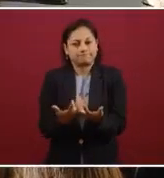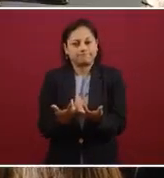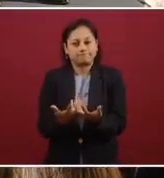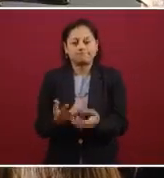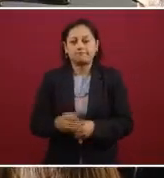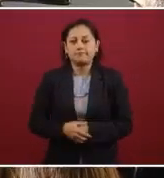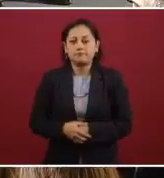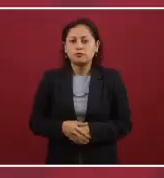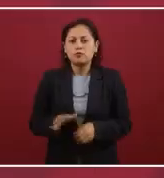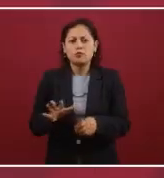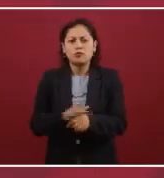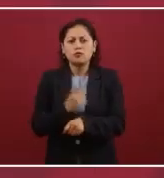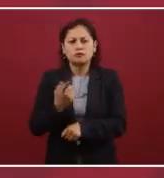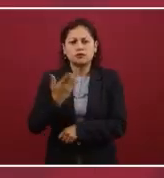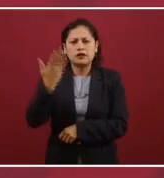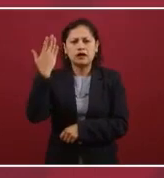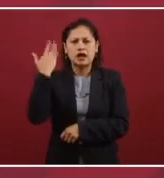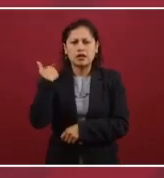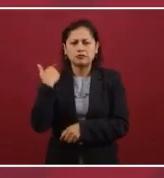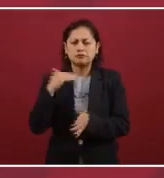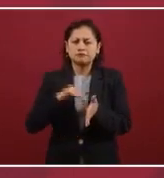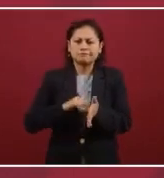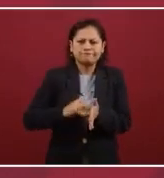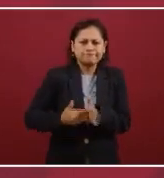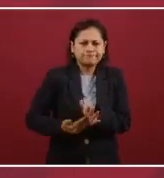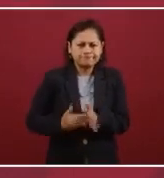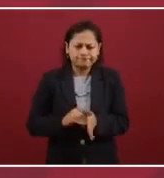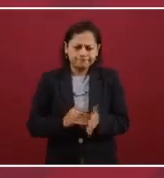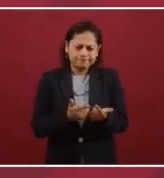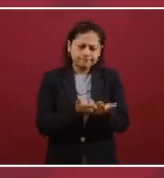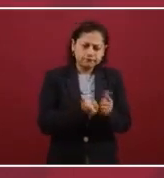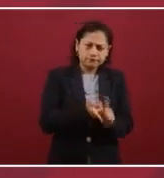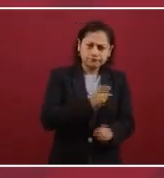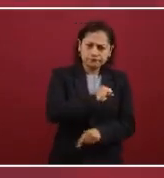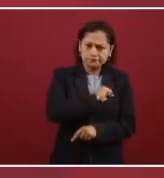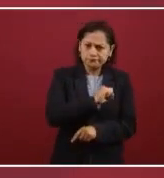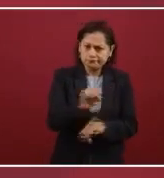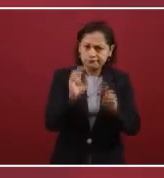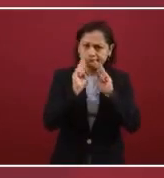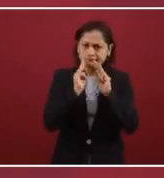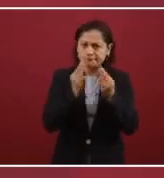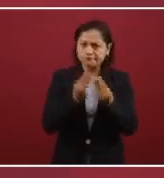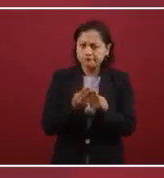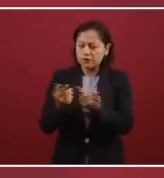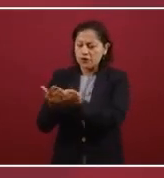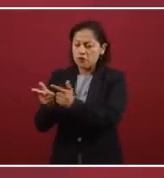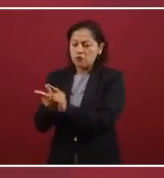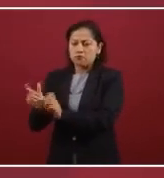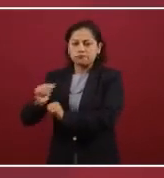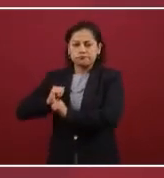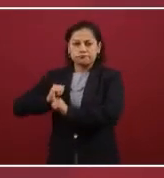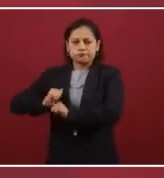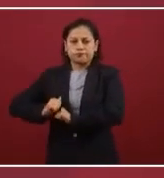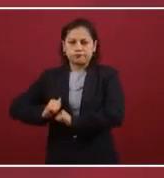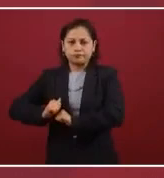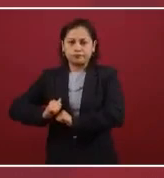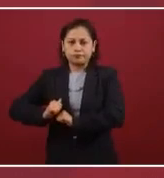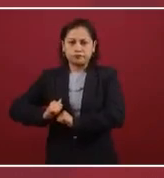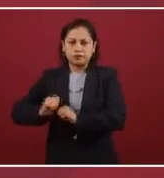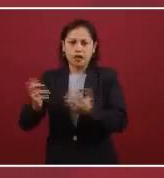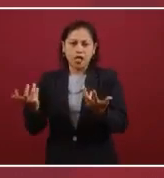se aliaba la delincuencia con la autoridad y no había